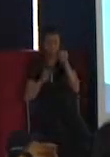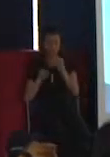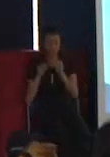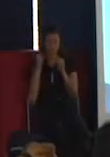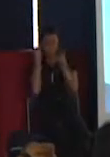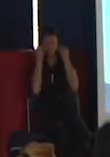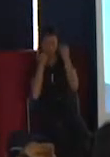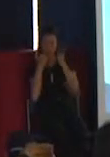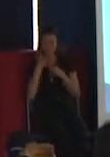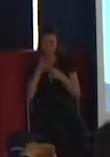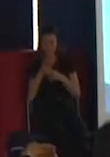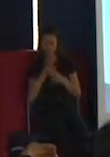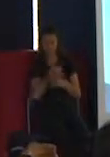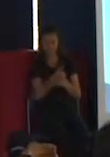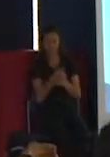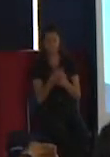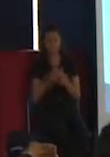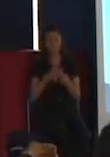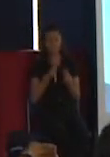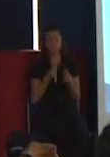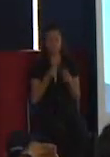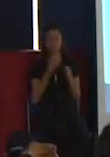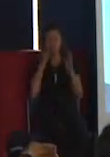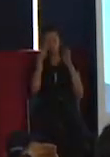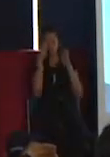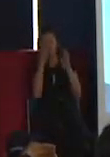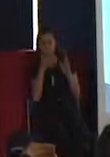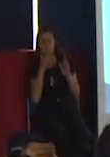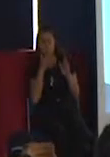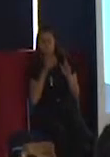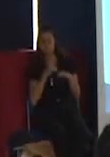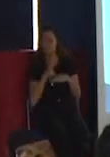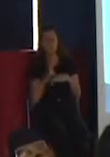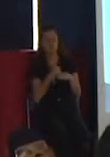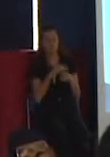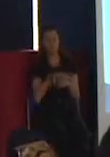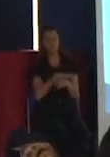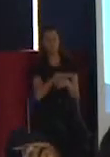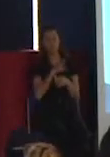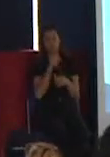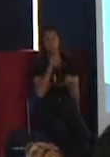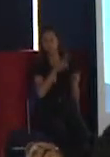para asistir en igualdad de condiciones a las personas con discapacidad